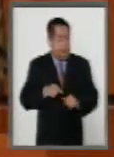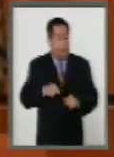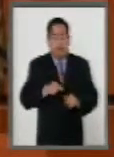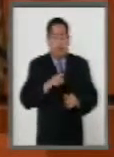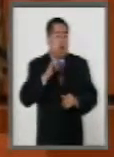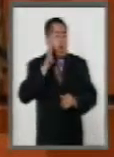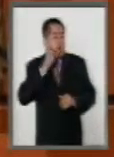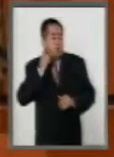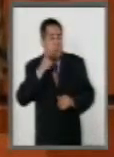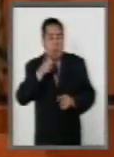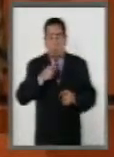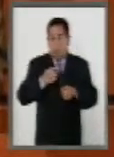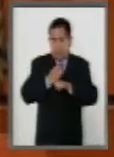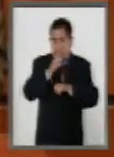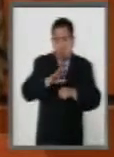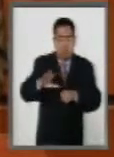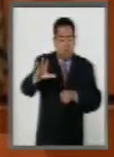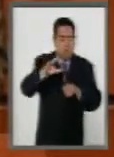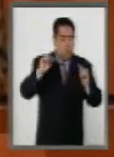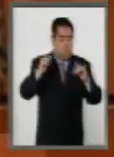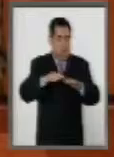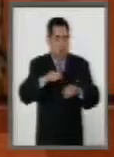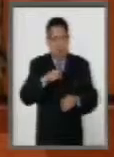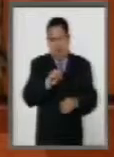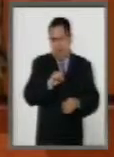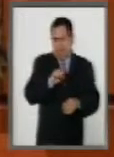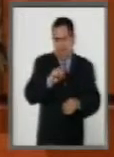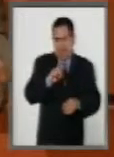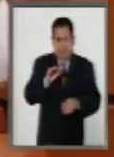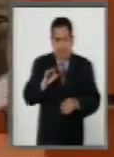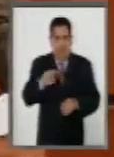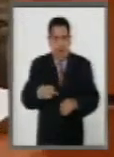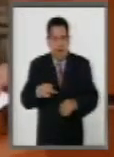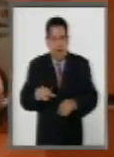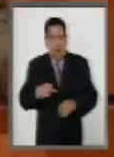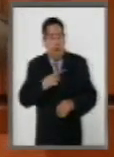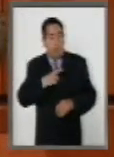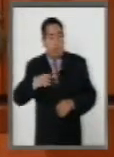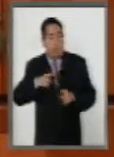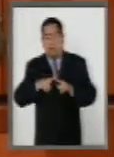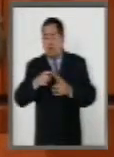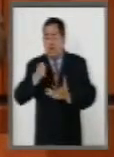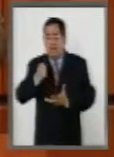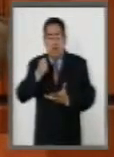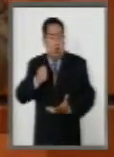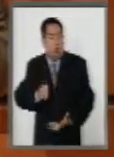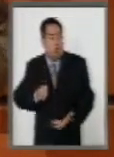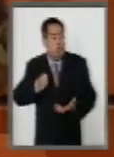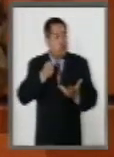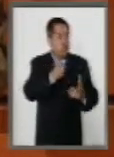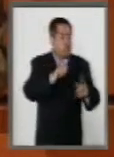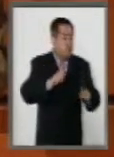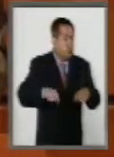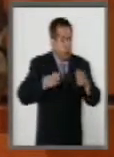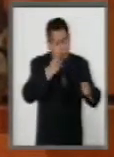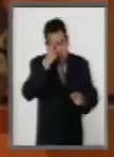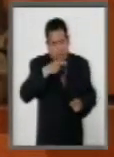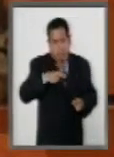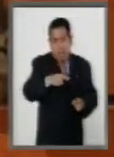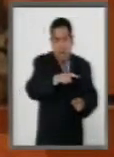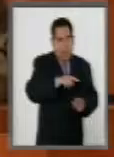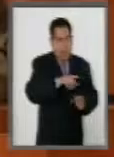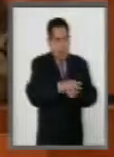Diputados, las legislaturas locales y la Asamblea Legislativa de la Ciudad de México deberán destinar recursos necesarios para el desarrollo de las